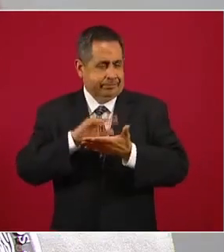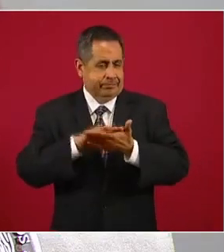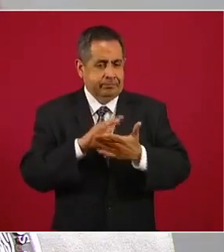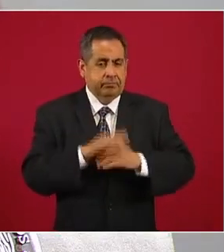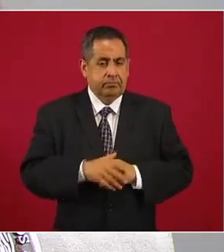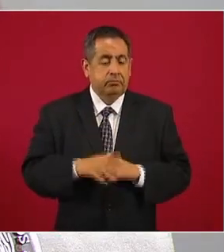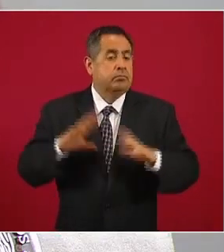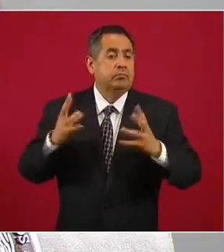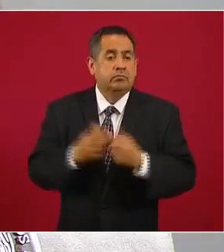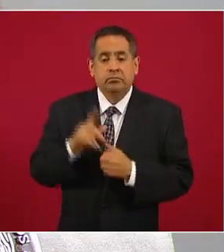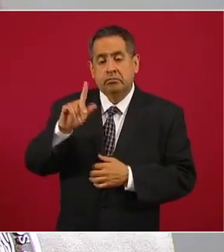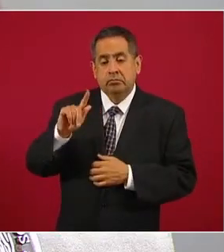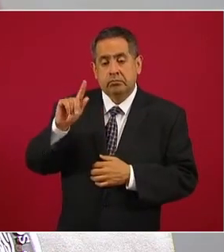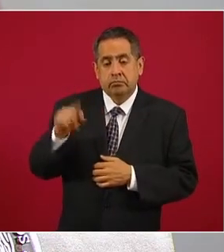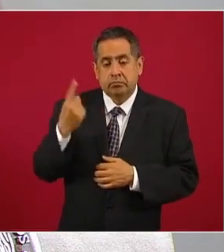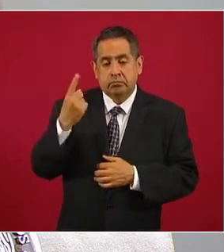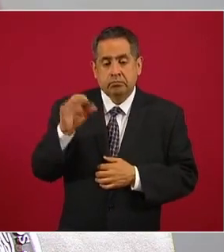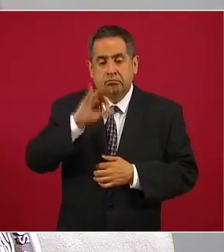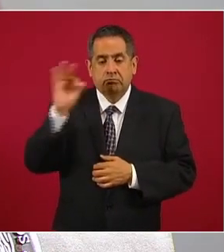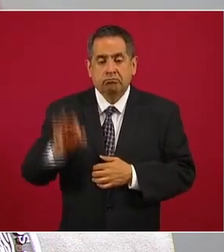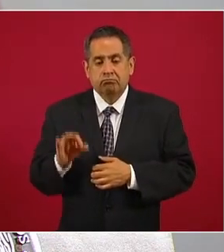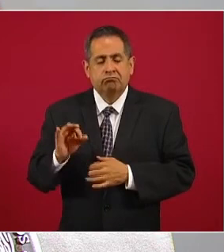Traigo 71%